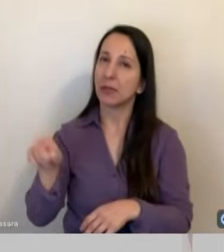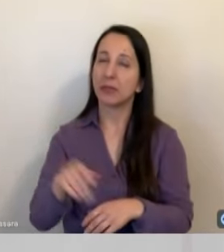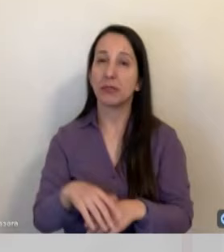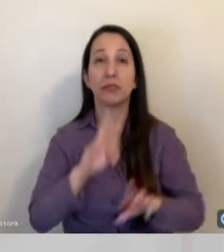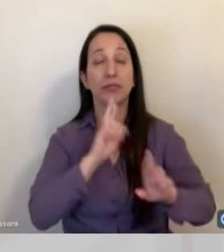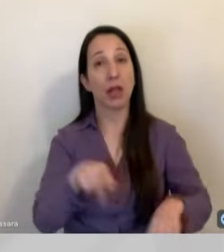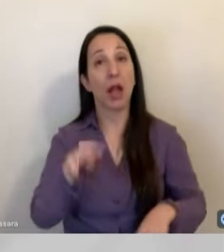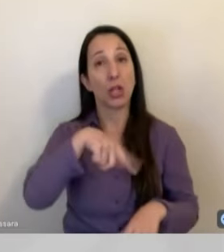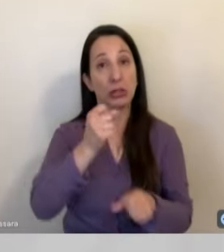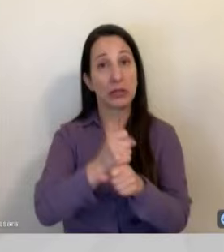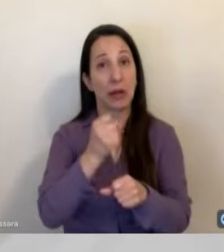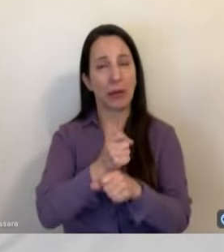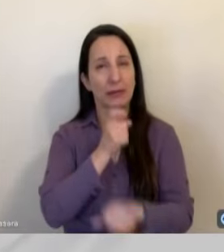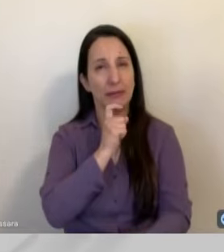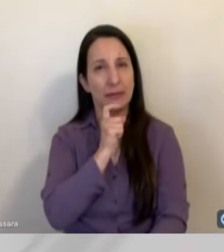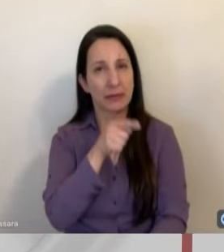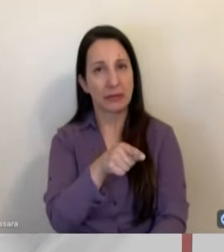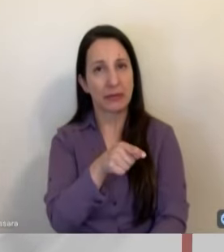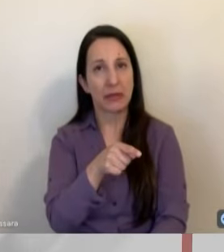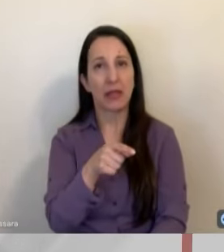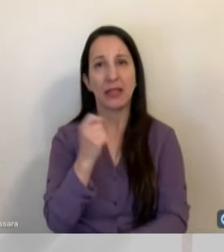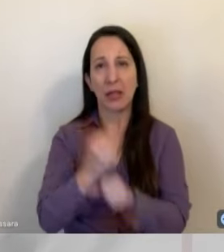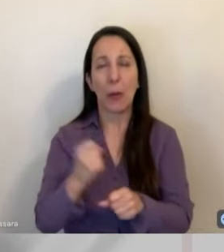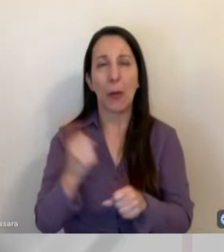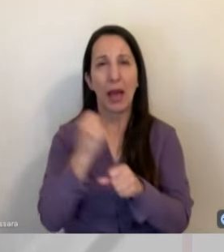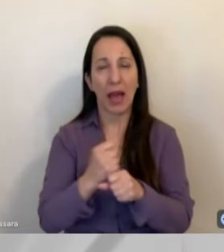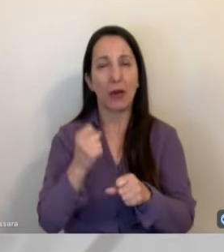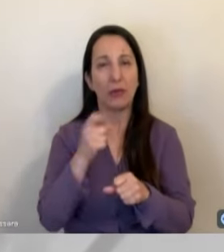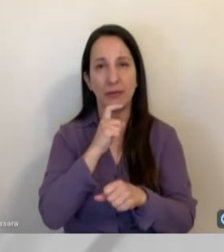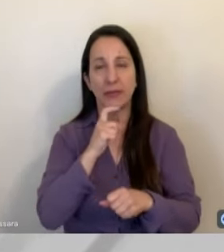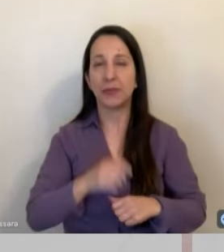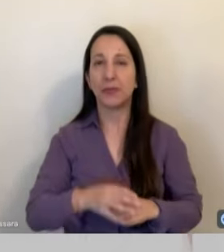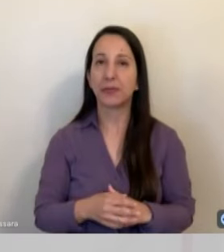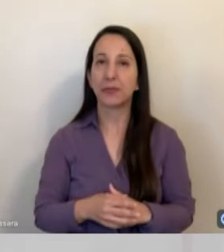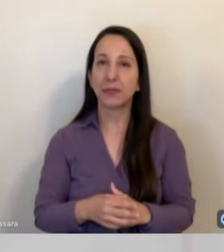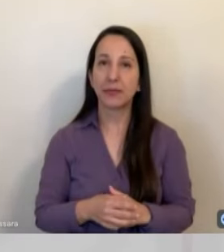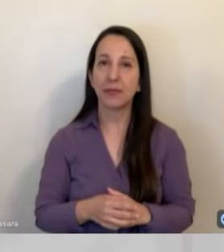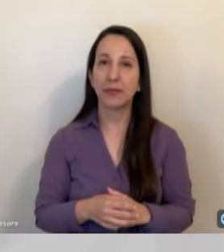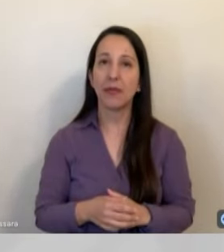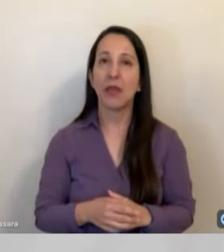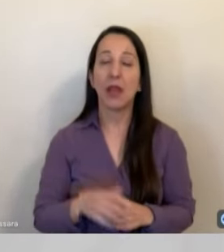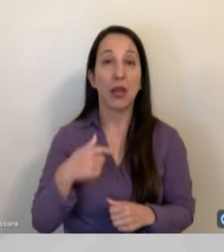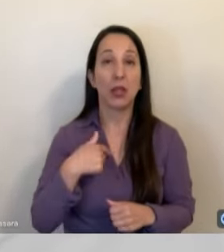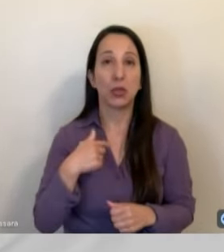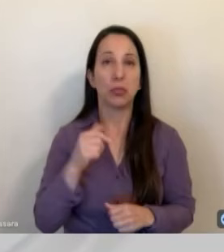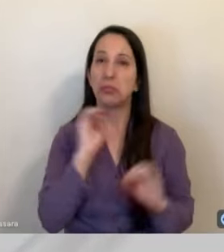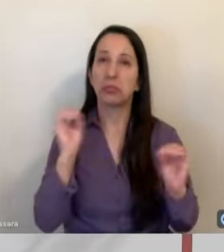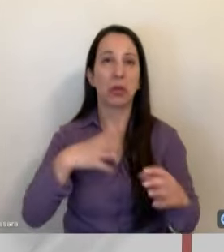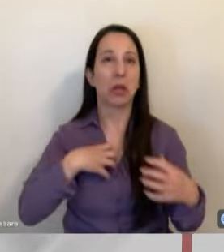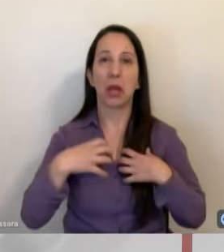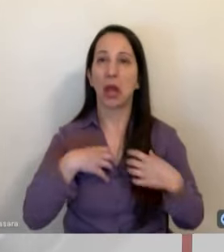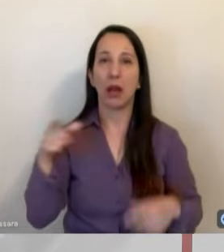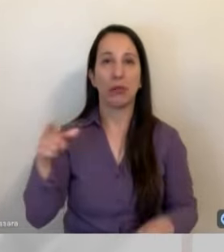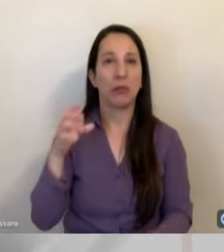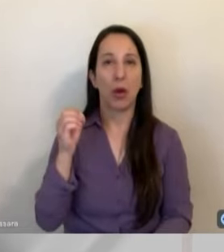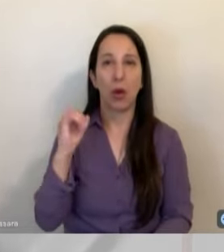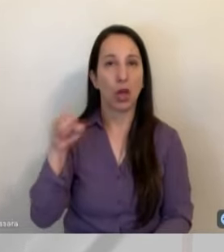las uñas, realmente hacen un trabajo meritorio. Yo no tengo ninguna queja del organismo de investigación judicial, más